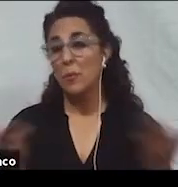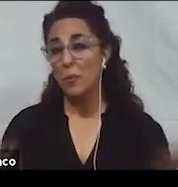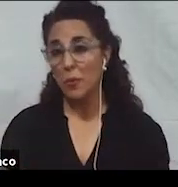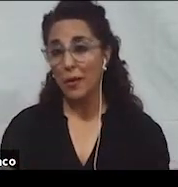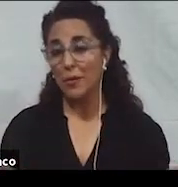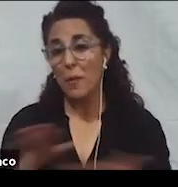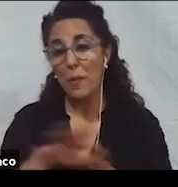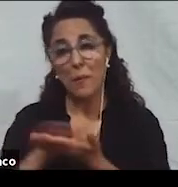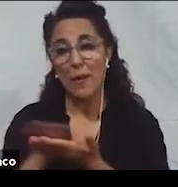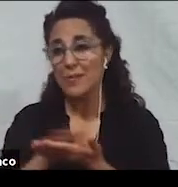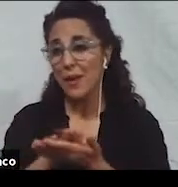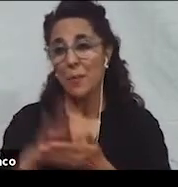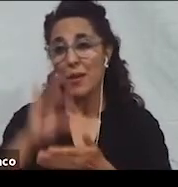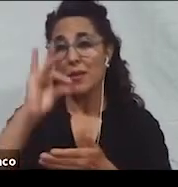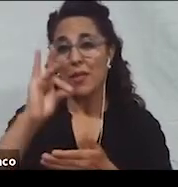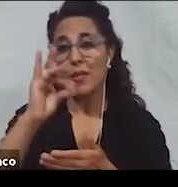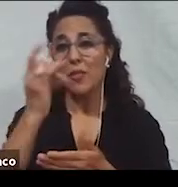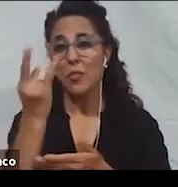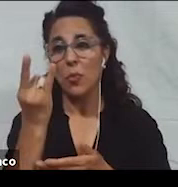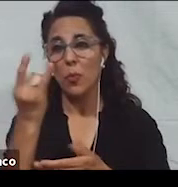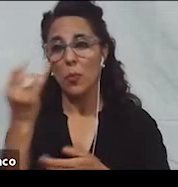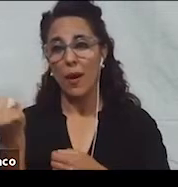Bueno, esto es básicamente el LUA.